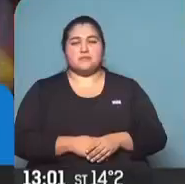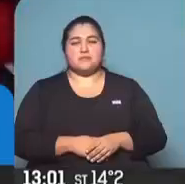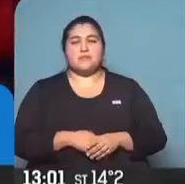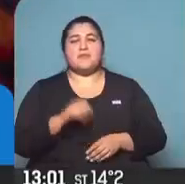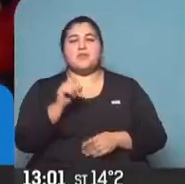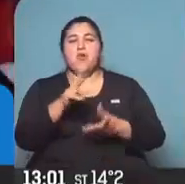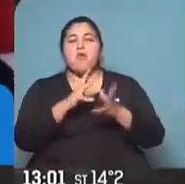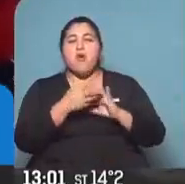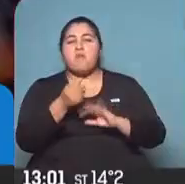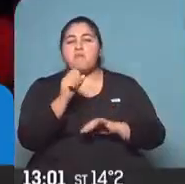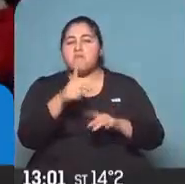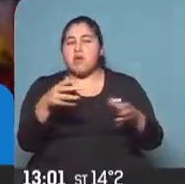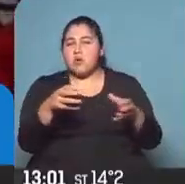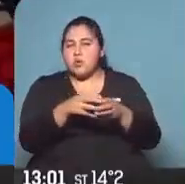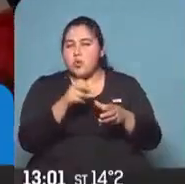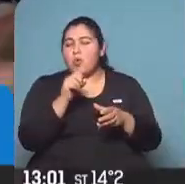e